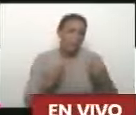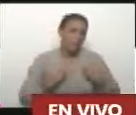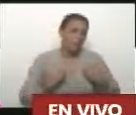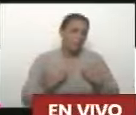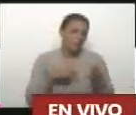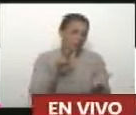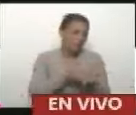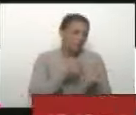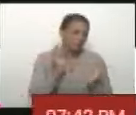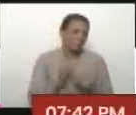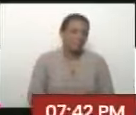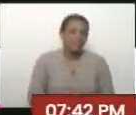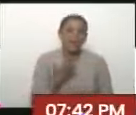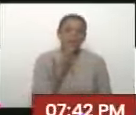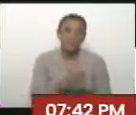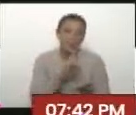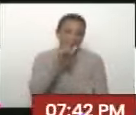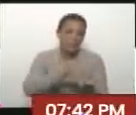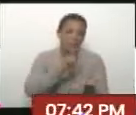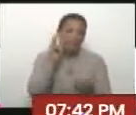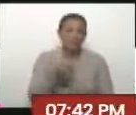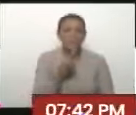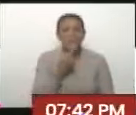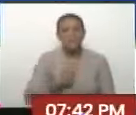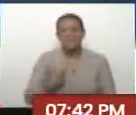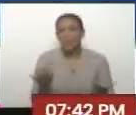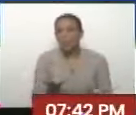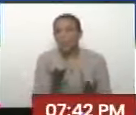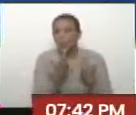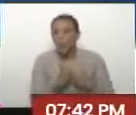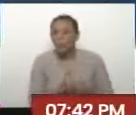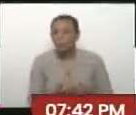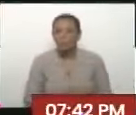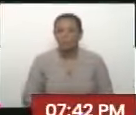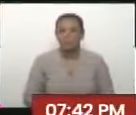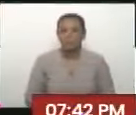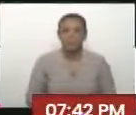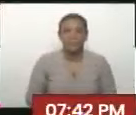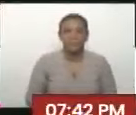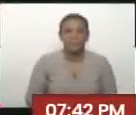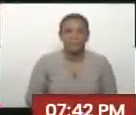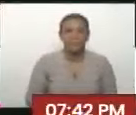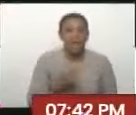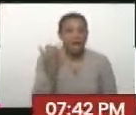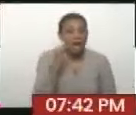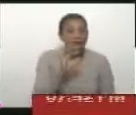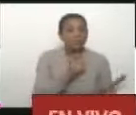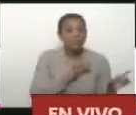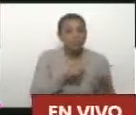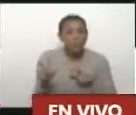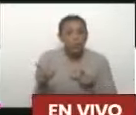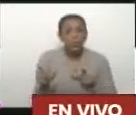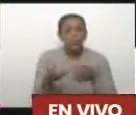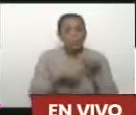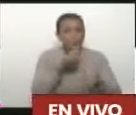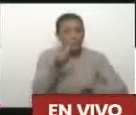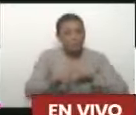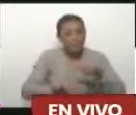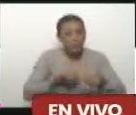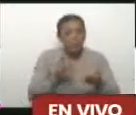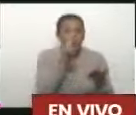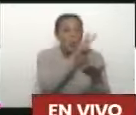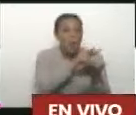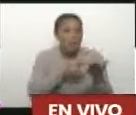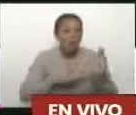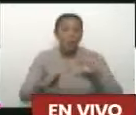aprobado Excelente qué me dices Lucas Cuéntame Muchas gracias aquí estamos para para hacer un leer